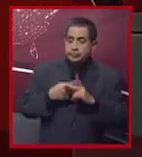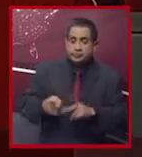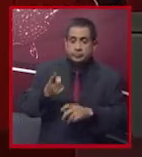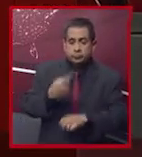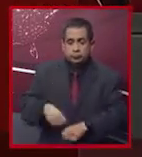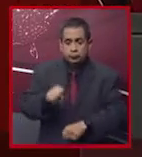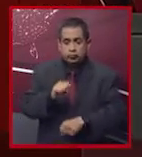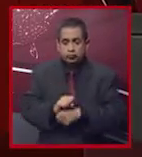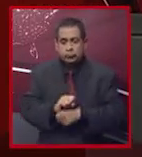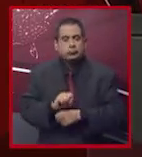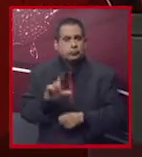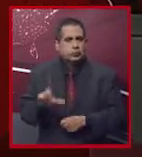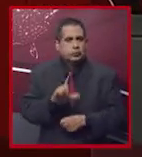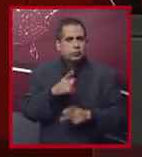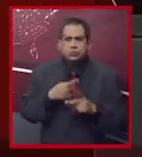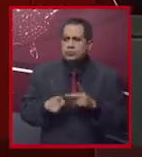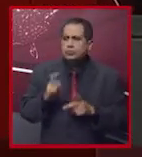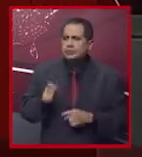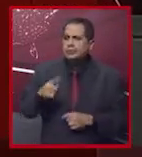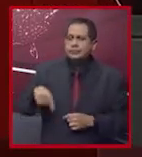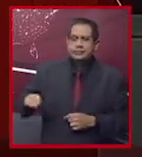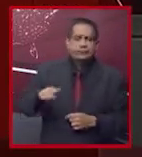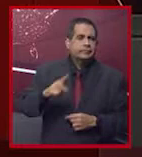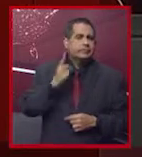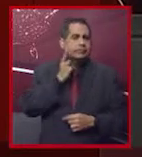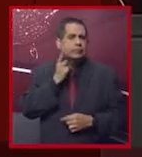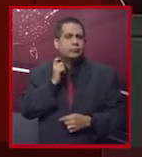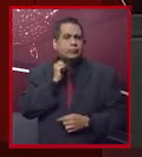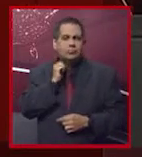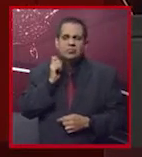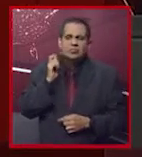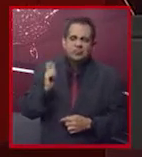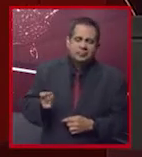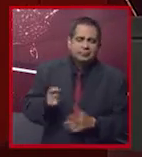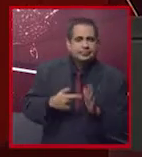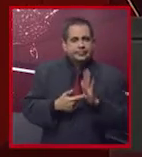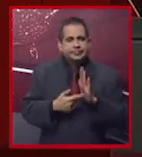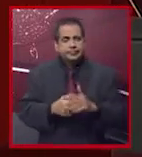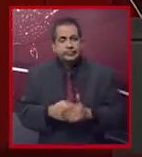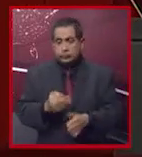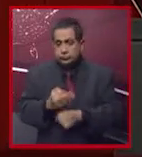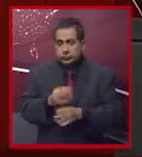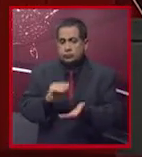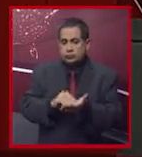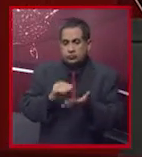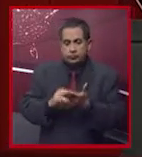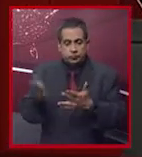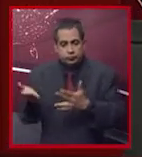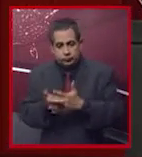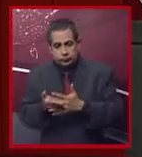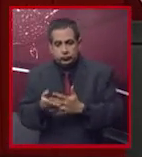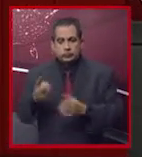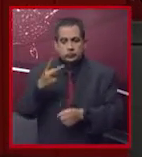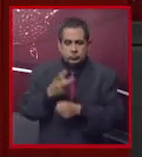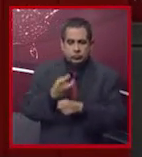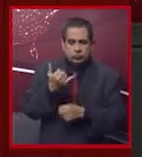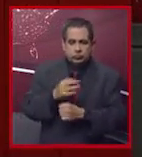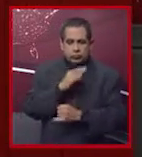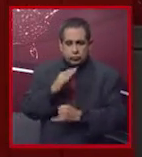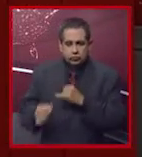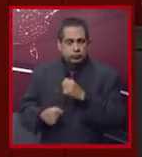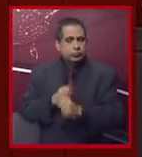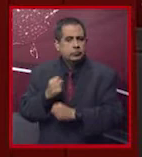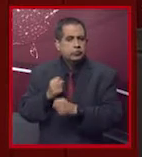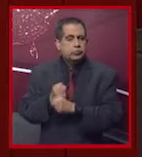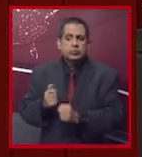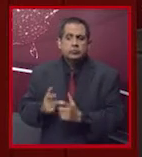actividad de nuestras y nuestros representantes. Y por supuesto, comentarle que seguimos en receso en el segundo, el tercer y último año de ejercicio